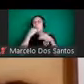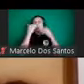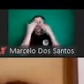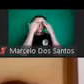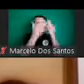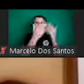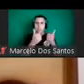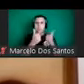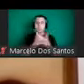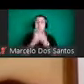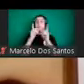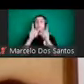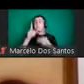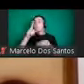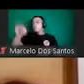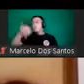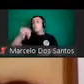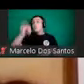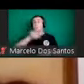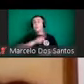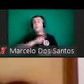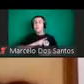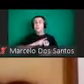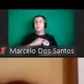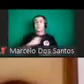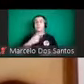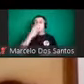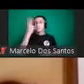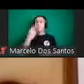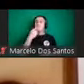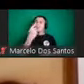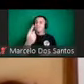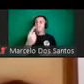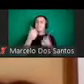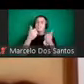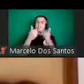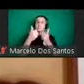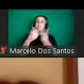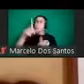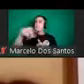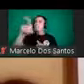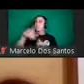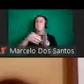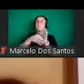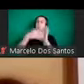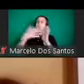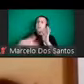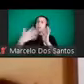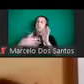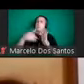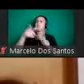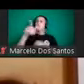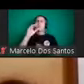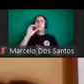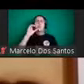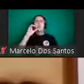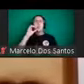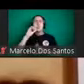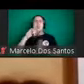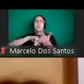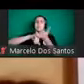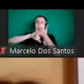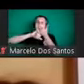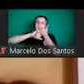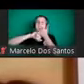uno de ustedes que realmente es súper valorable el compromiso, la disposición, la apertura que tienen, las ganas